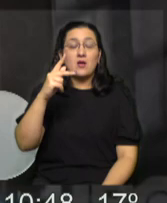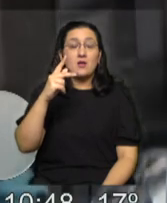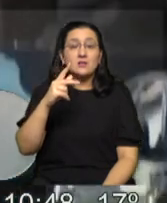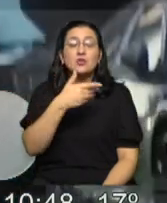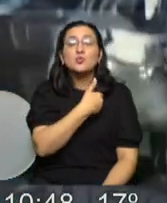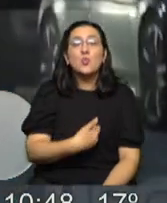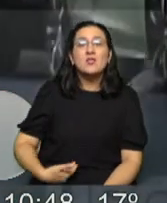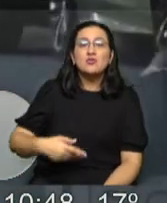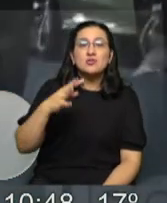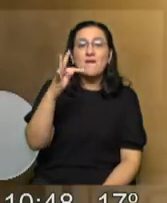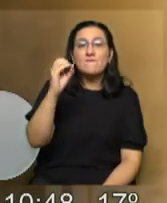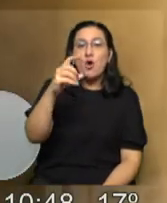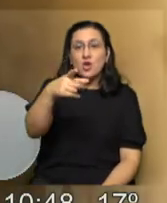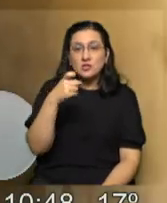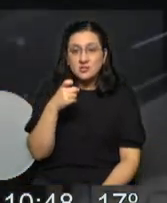etcétera, etcétera.